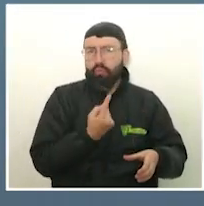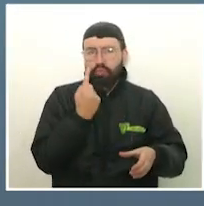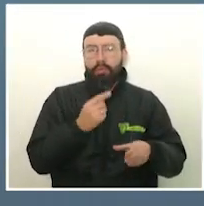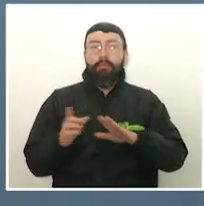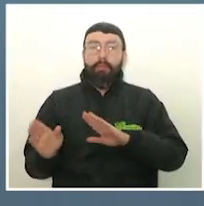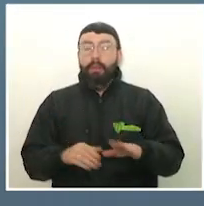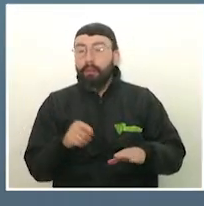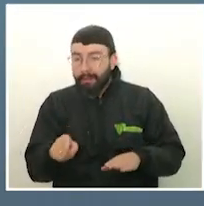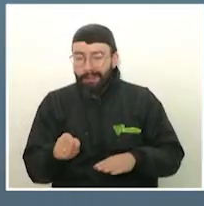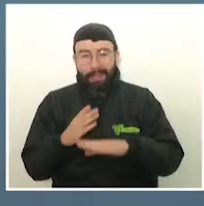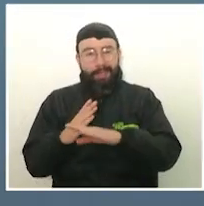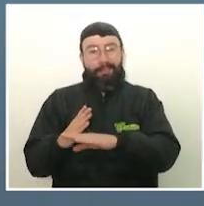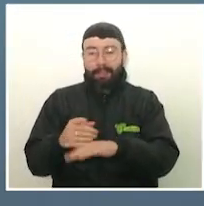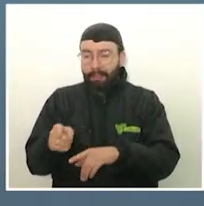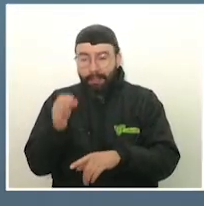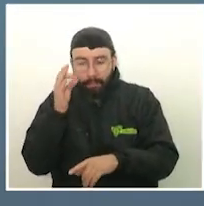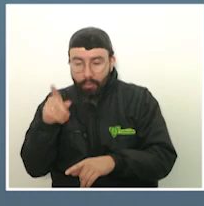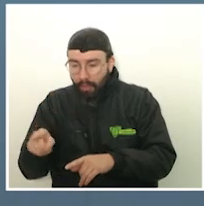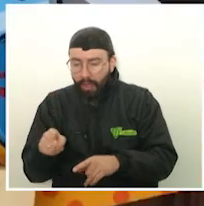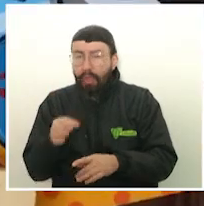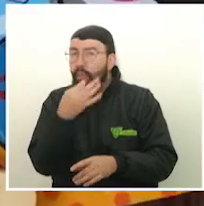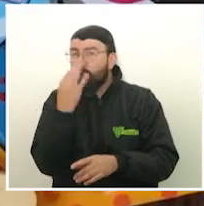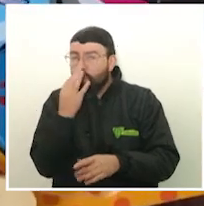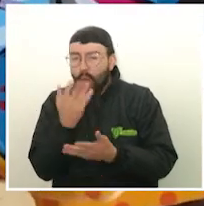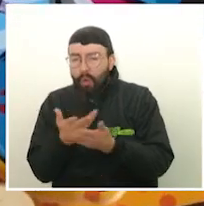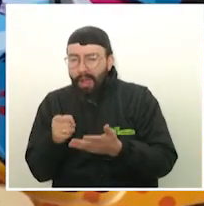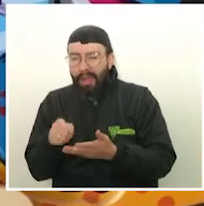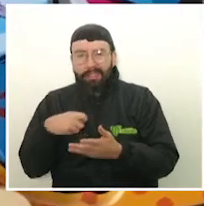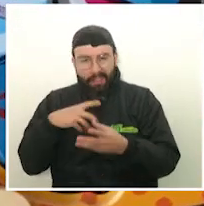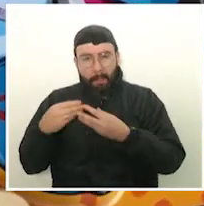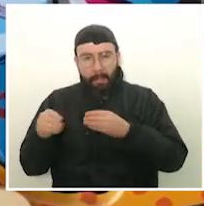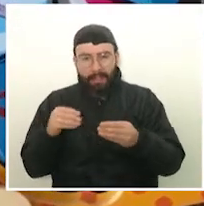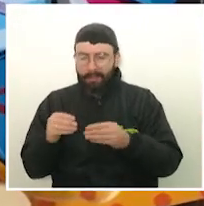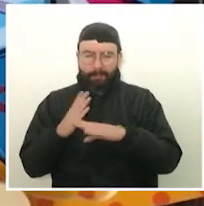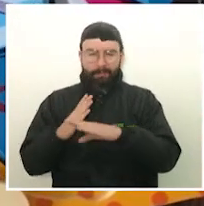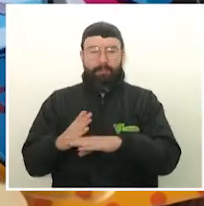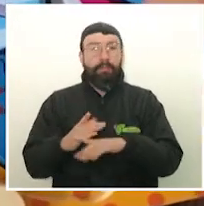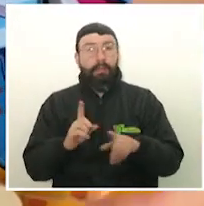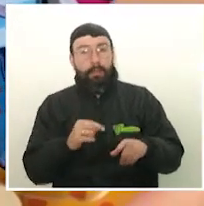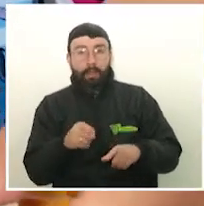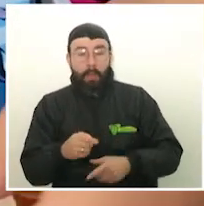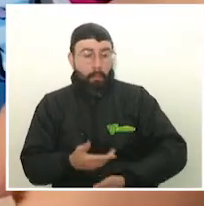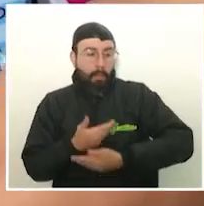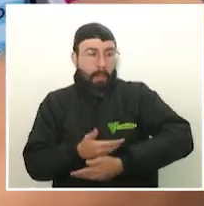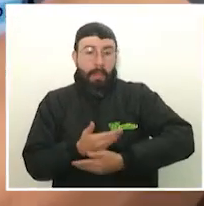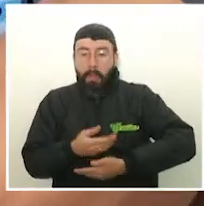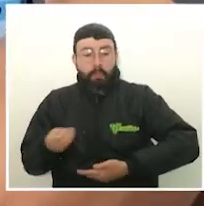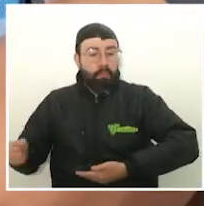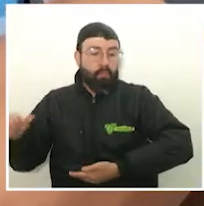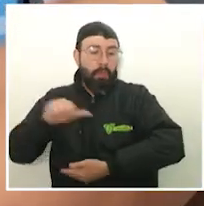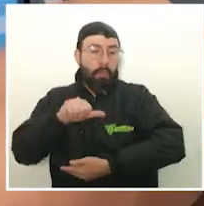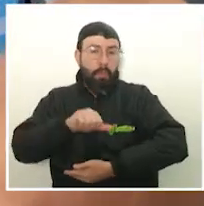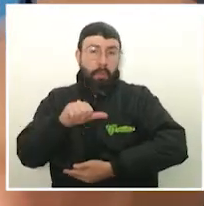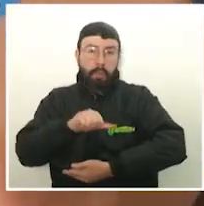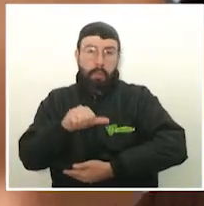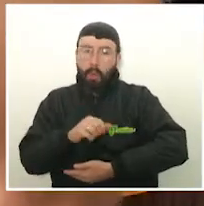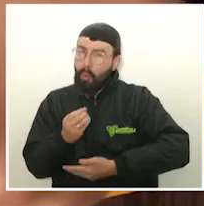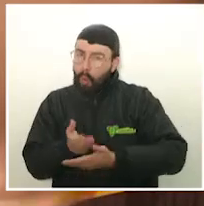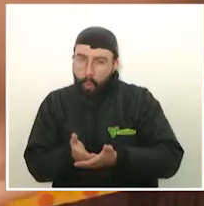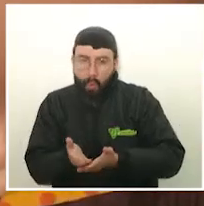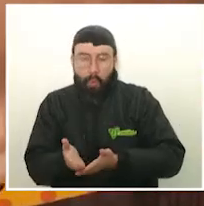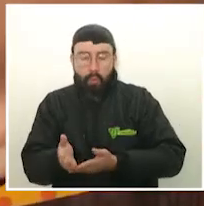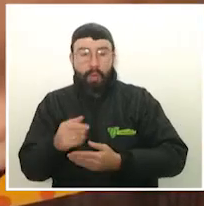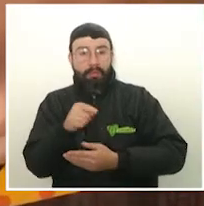su composición microesferas de plástico. Reduce la exposición de tu bebé al plástico no usando biberones de